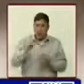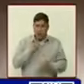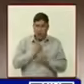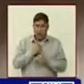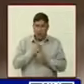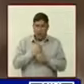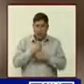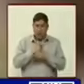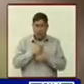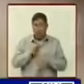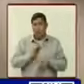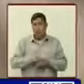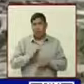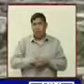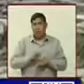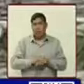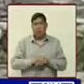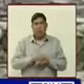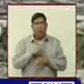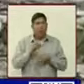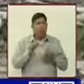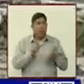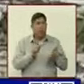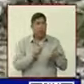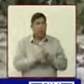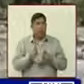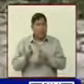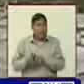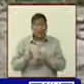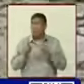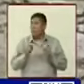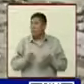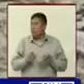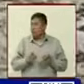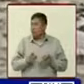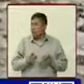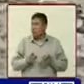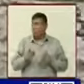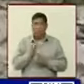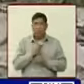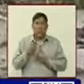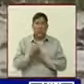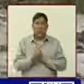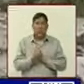trabajo que se ha realizado de manera previa, y también que estos